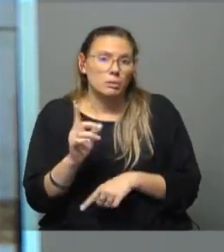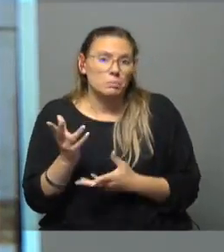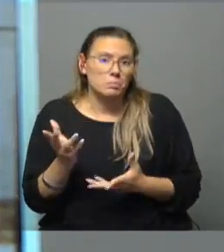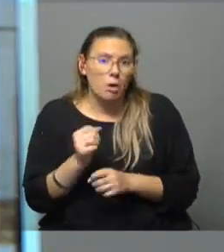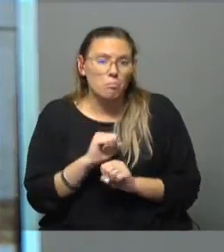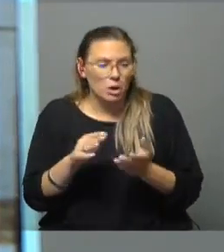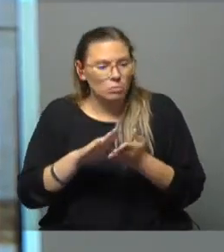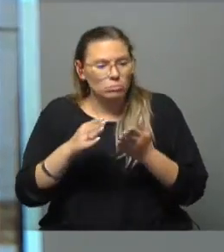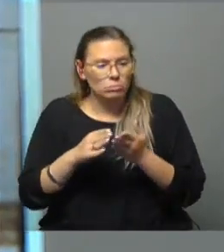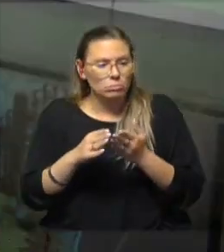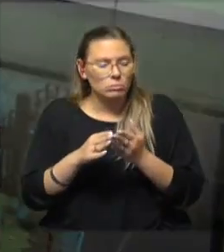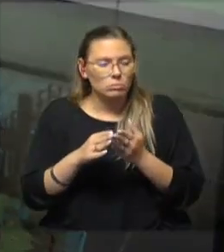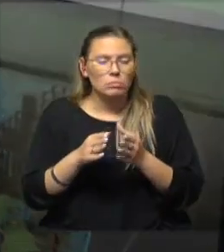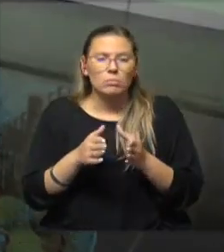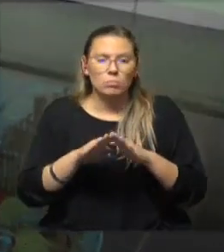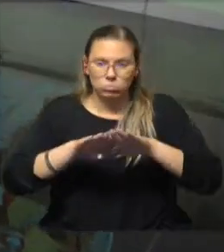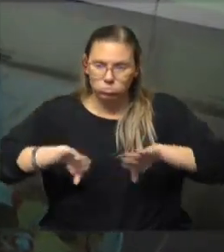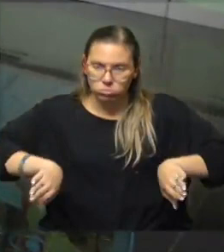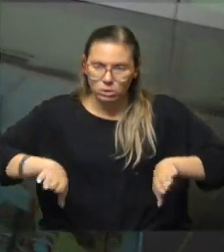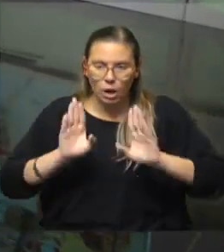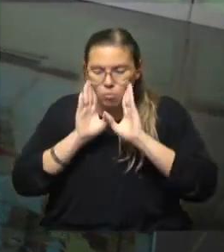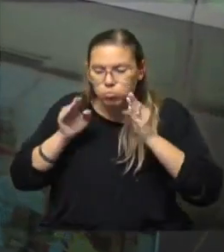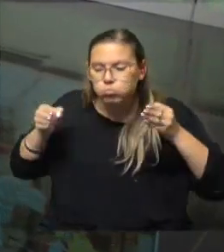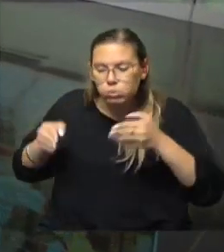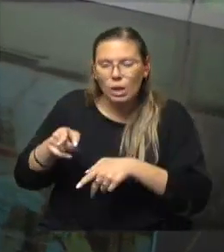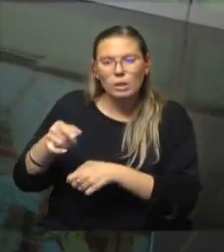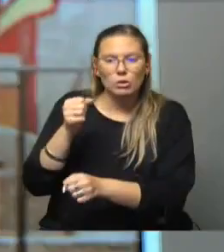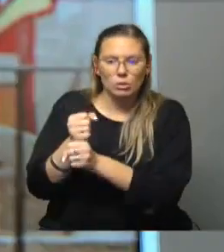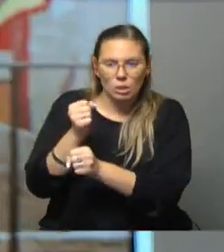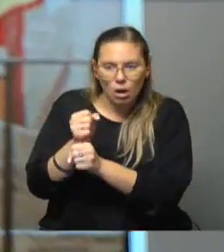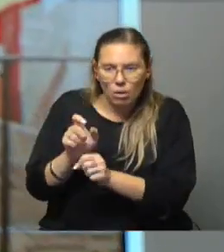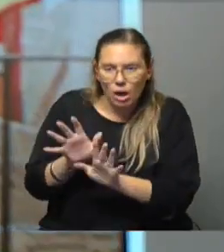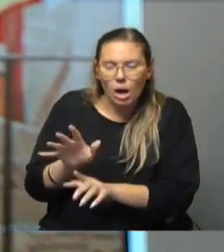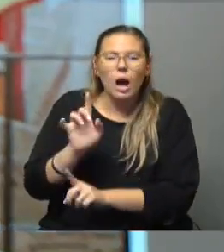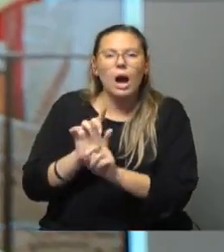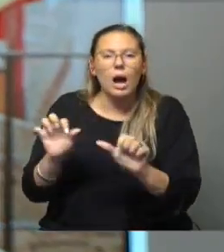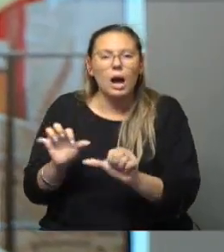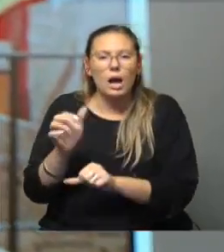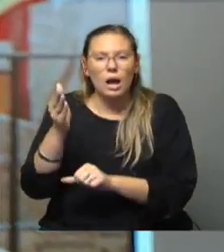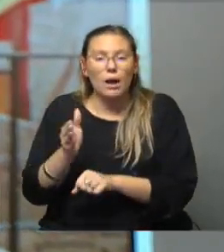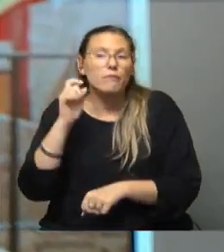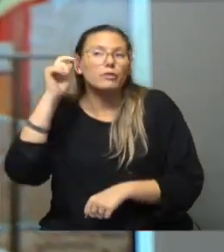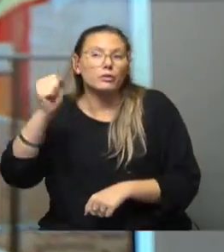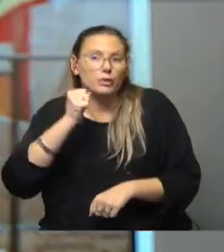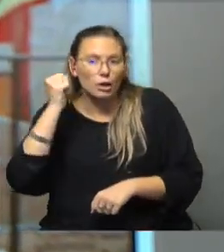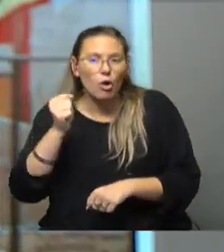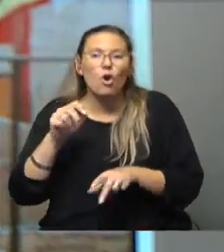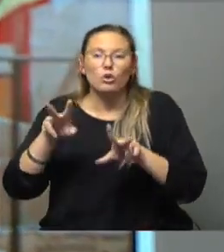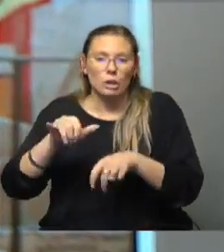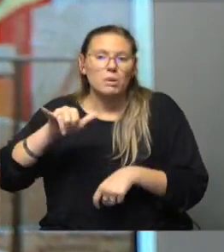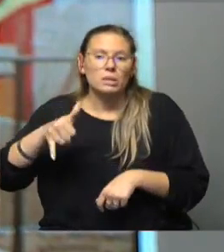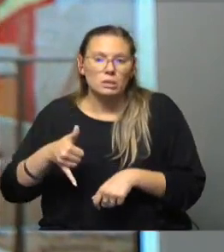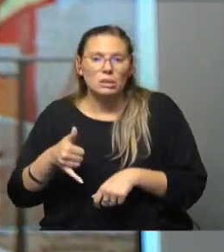puedo separar, ok, me voy a abocar a un material, voy a hacer determinada, no sé, ficción o un contenido